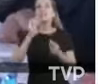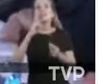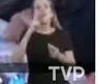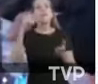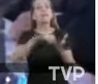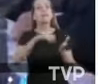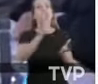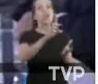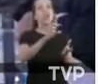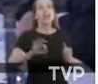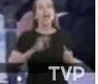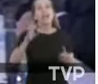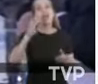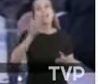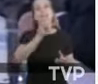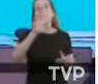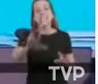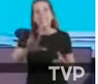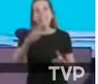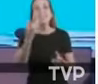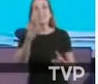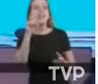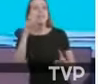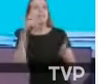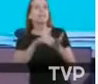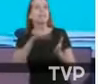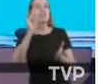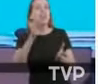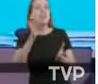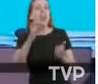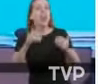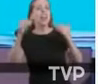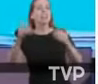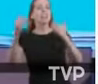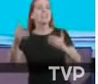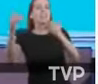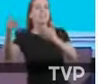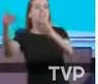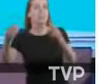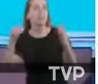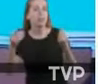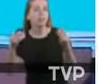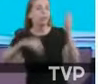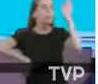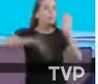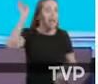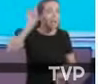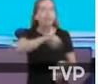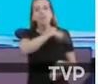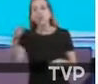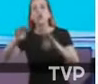año 2023 de 20 mil millones de dólares. Estamos hablando de una cantidad que es mayor que todo el superávit comercial,